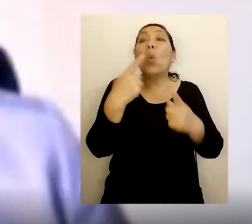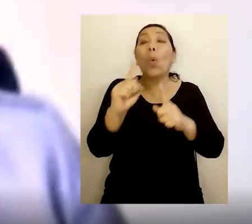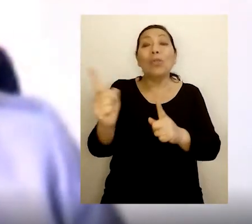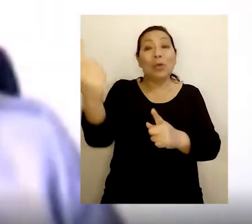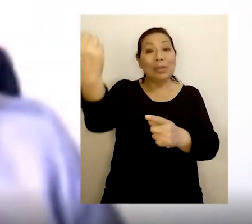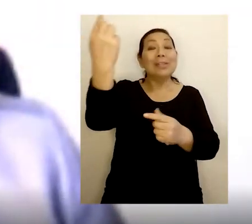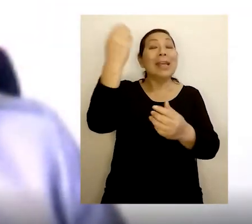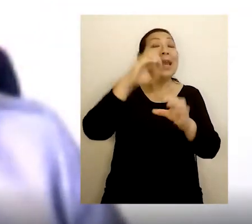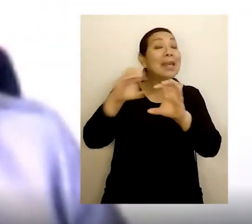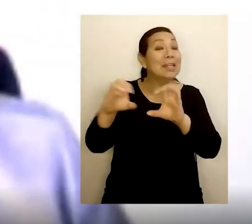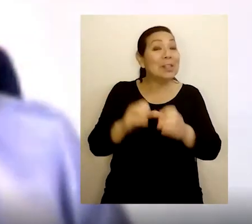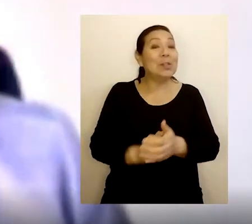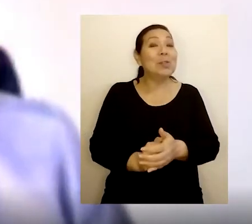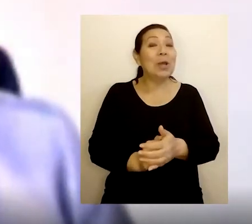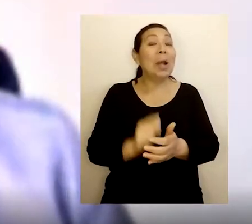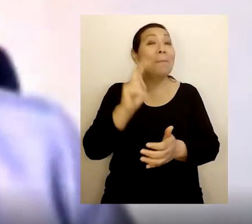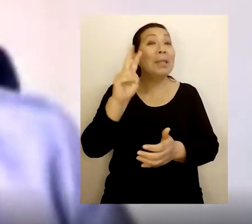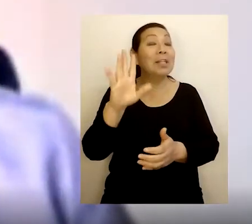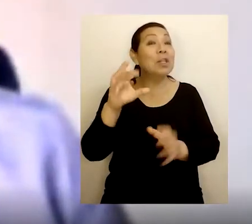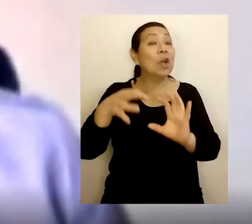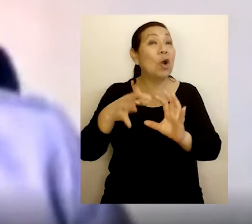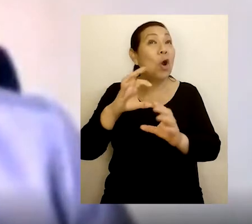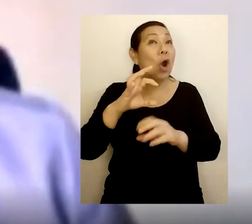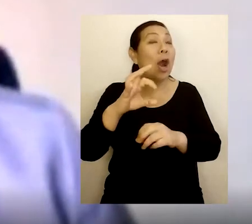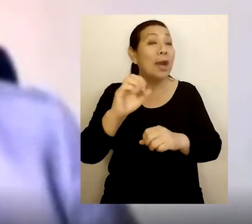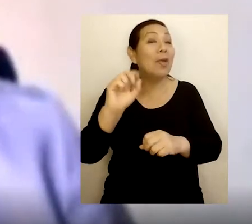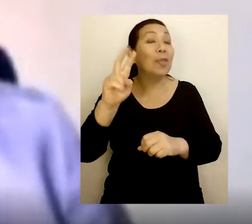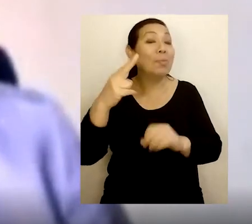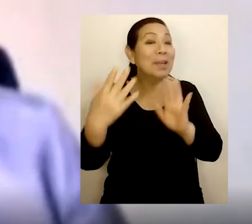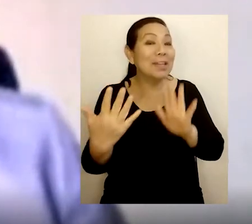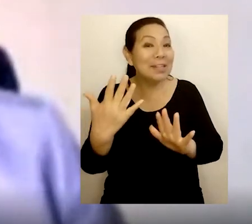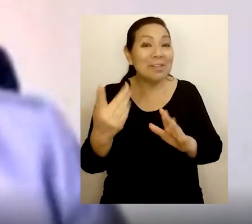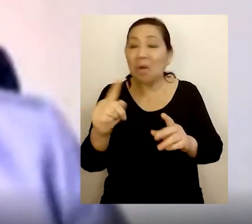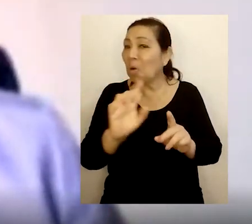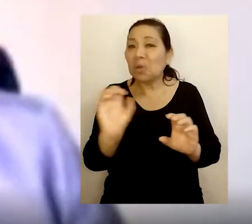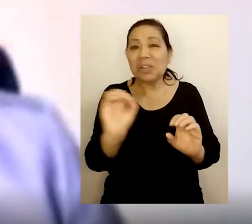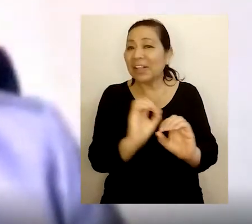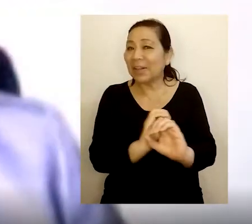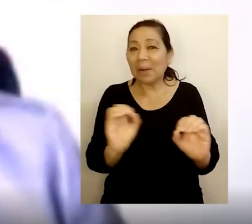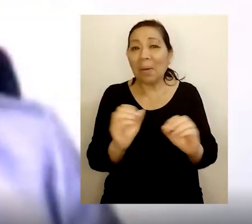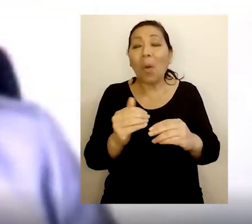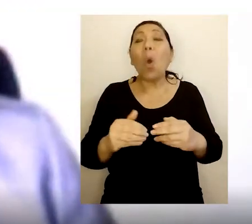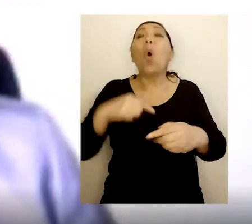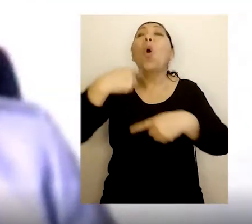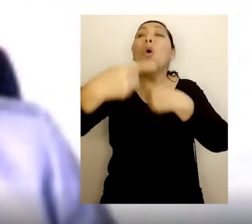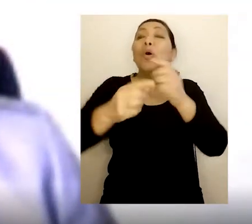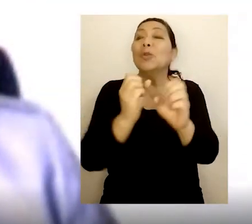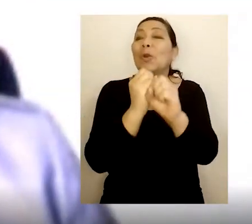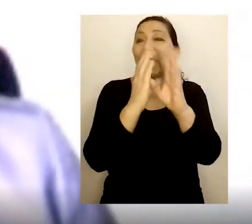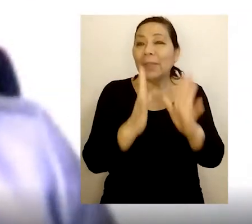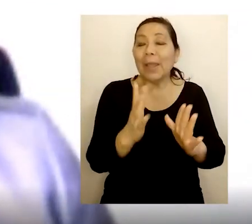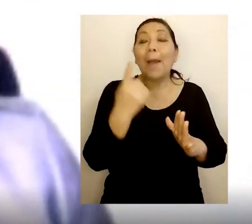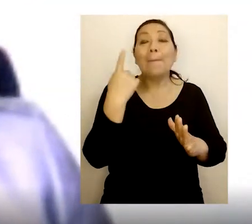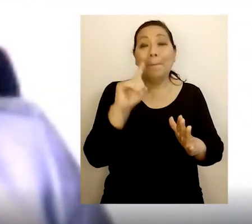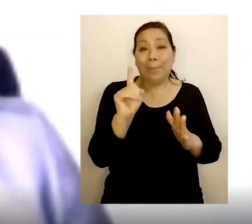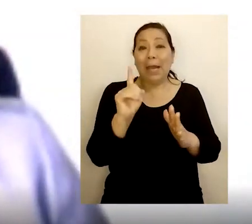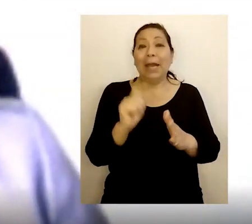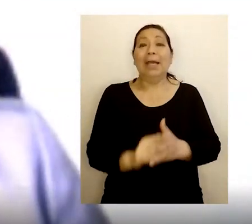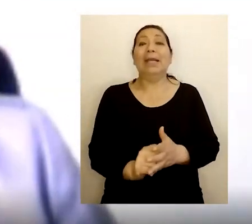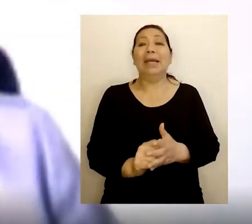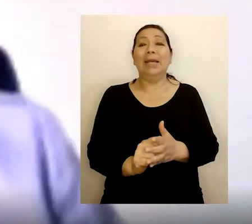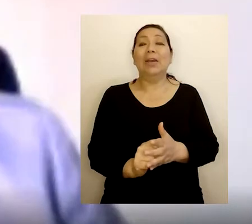se realizó el 25 de agosto de 2015, esta no se llevó a cabo, se reprogramó para la